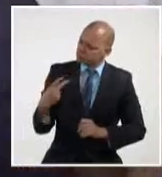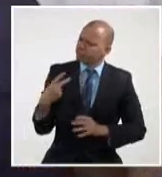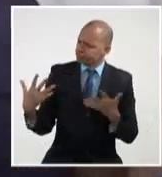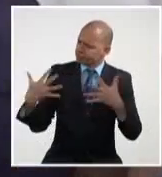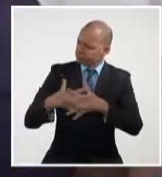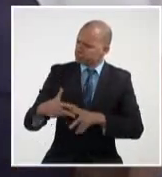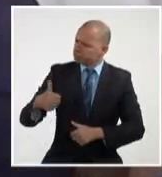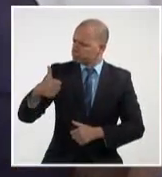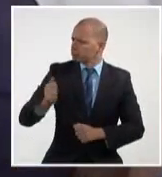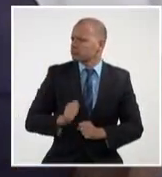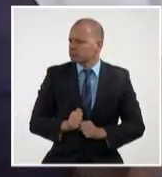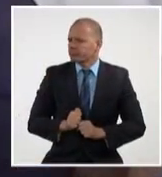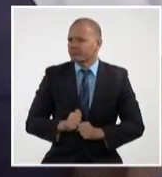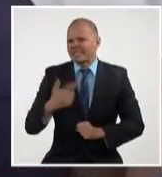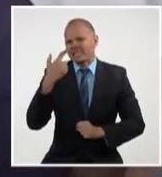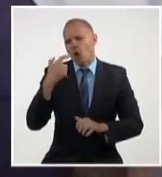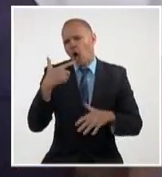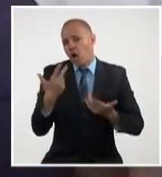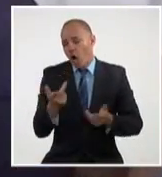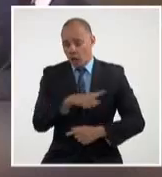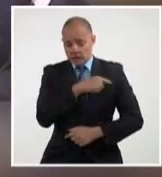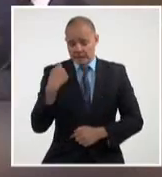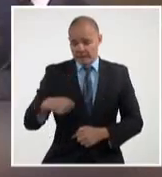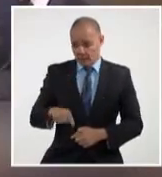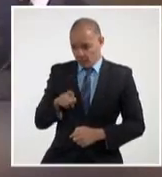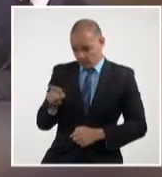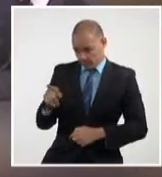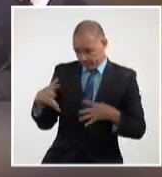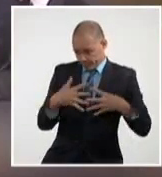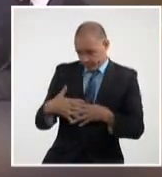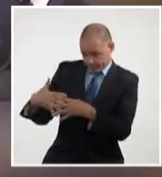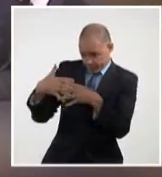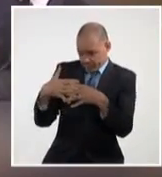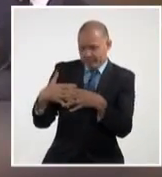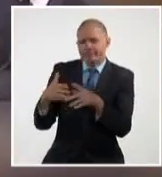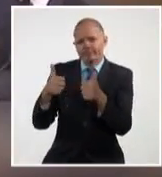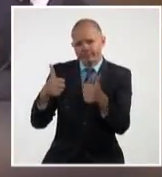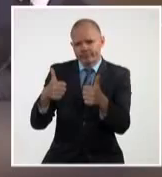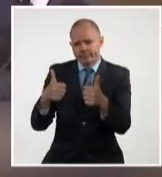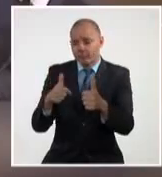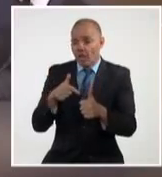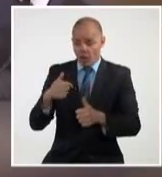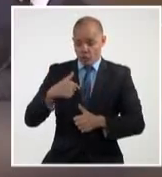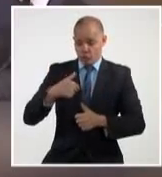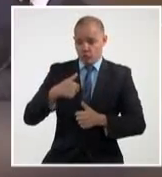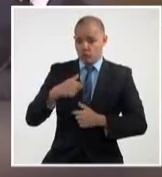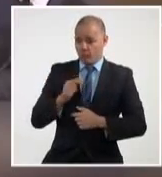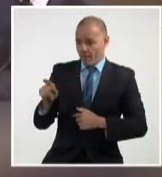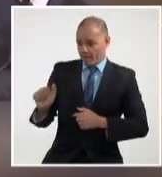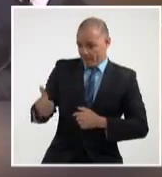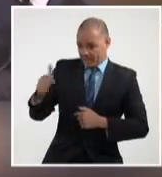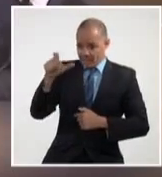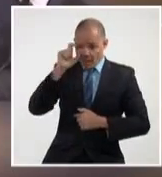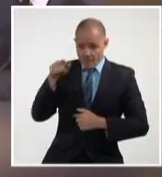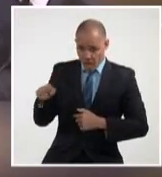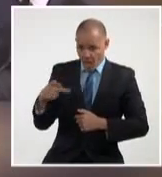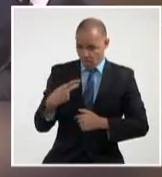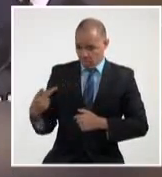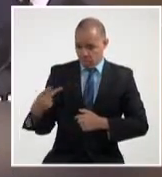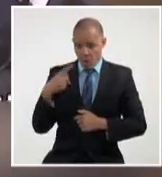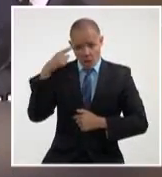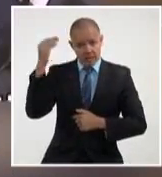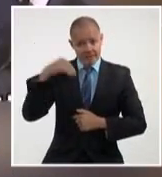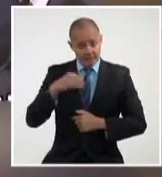al timón de la relación entre China y Estados Unidos, el presidente Biden y yo llevamos sobre los hombros responsabilidades de peso ante nuestros